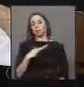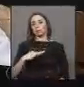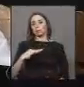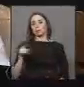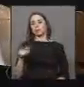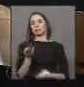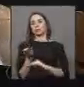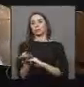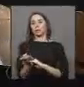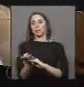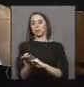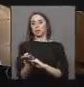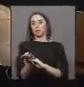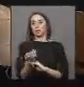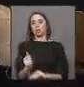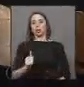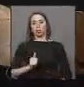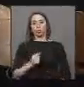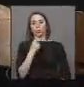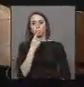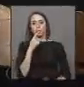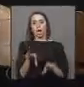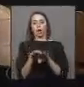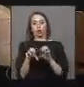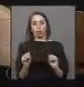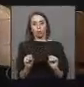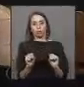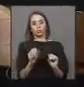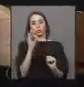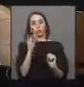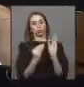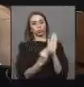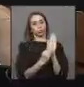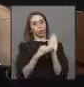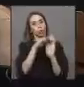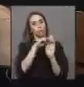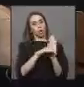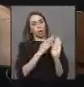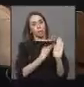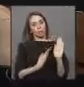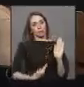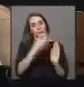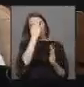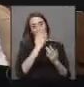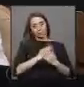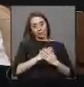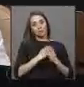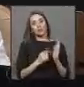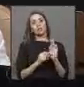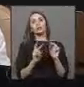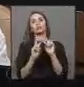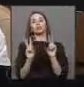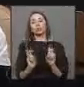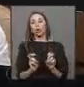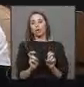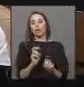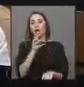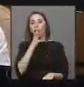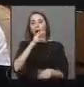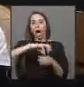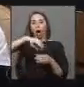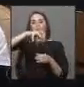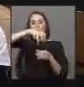solicitar que tenga bien, que se cumpla el compromiso que está dentro del programa de la presidenta, de lo que dice relación con lo que es el